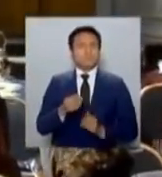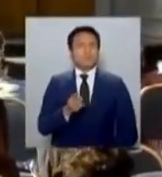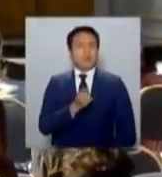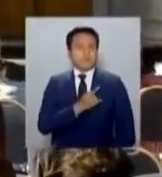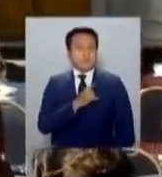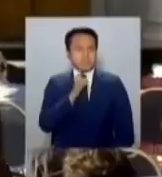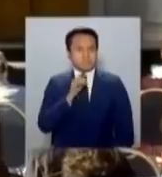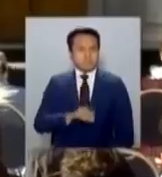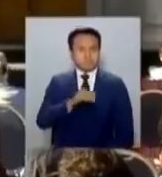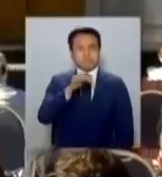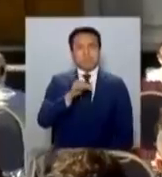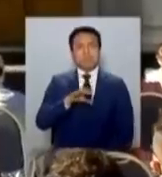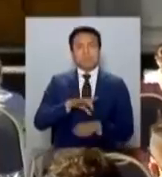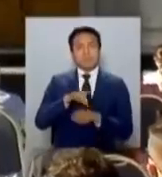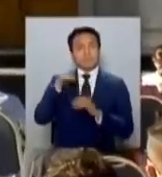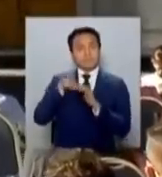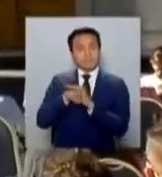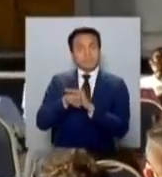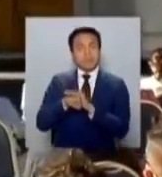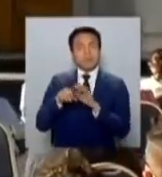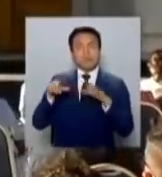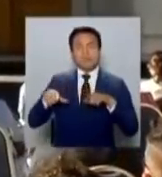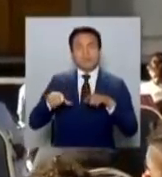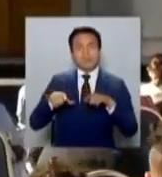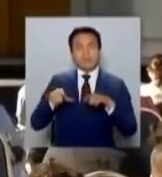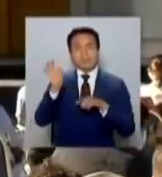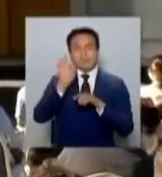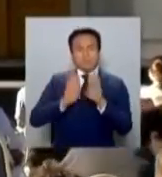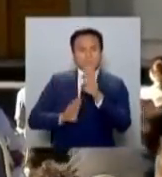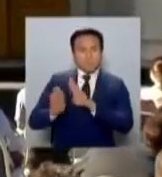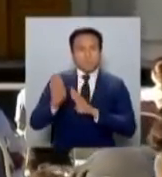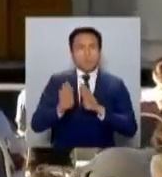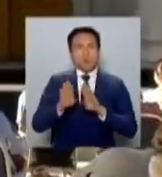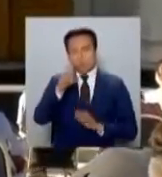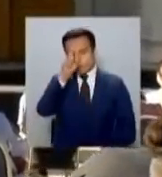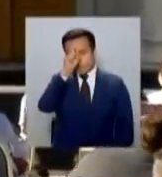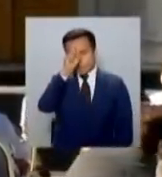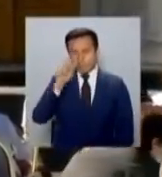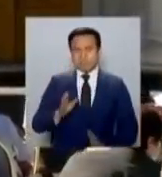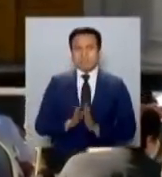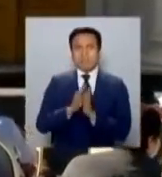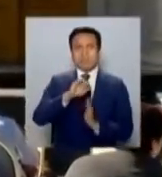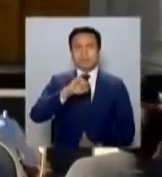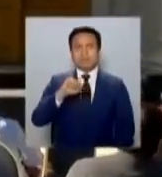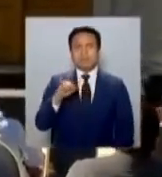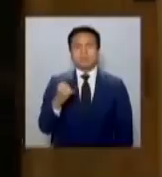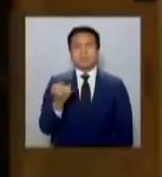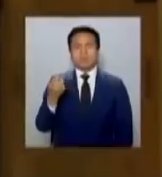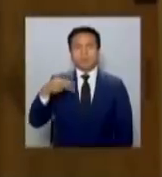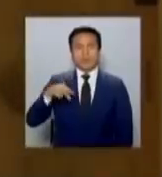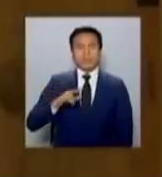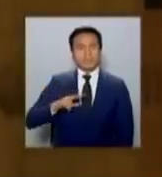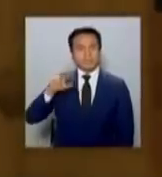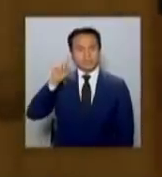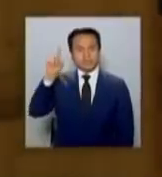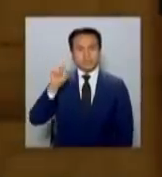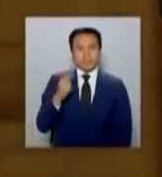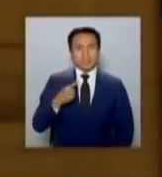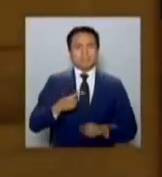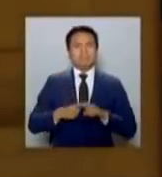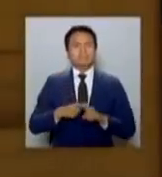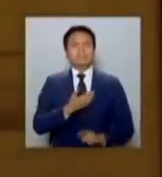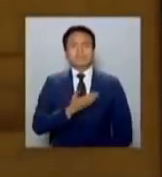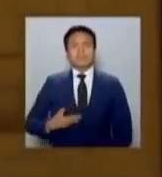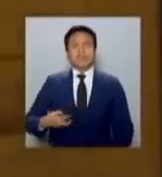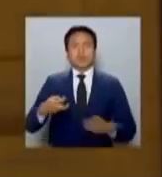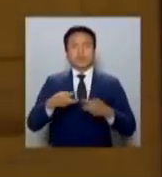pero no puede sacar del bolsillo de los trabajadores el responder a la crisis económica. Dijo además que va a ser un desafío, creemos en un escenario en que tanto Mario Marcel,